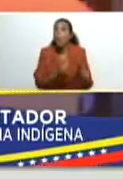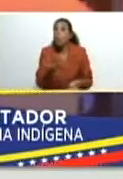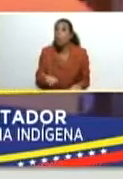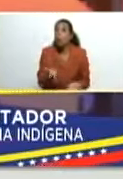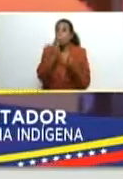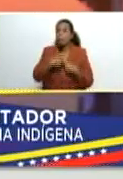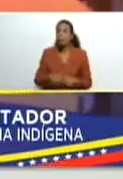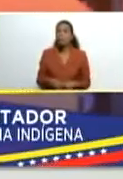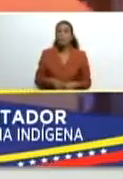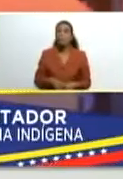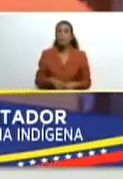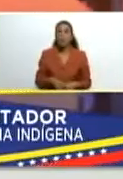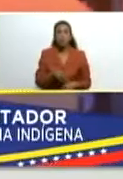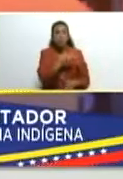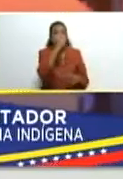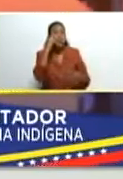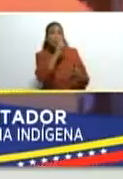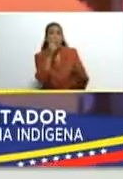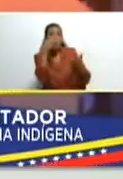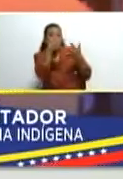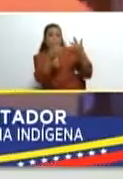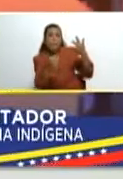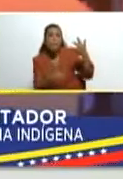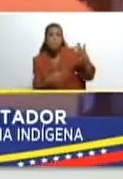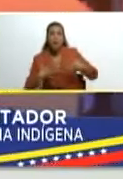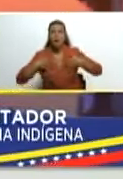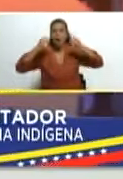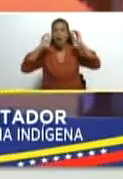¿El gran cacique Terepaima?